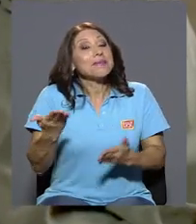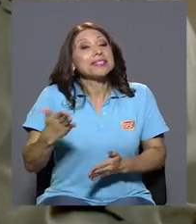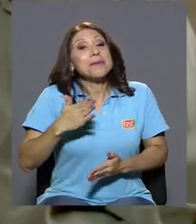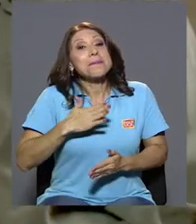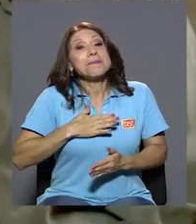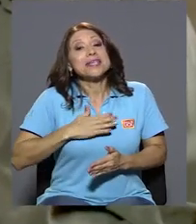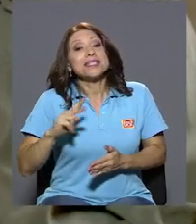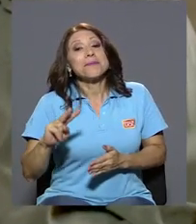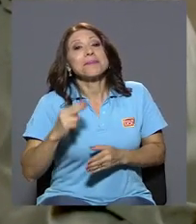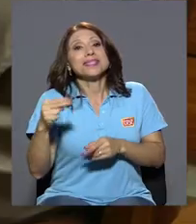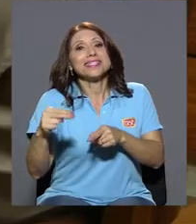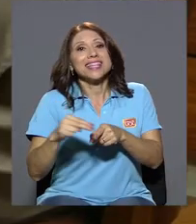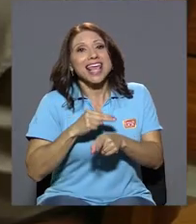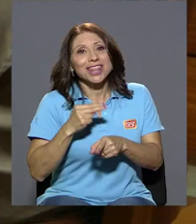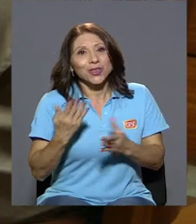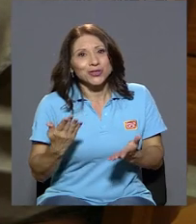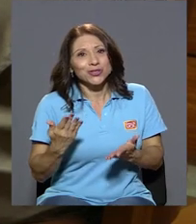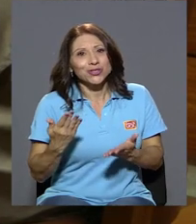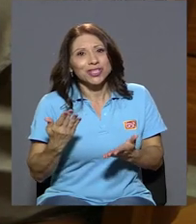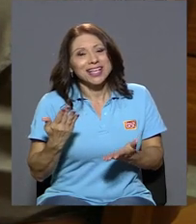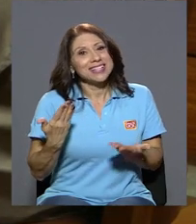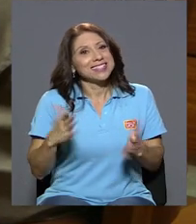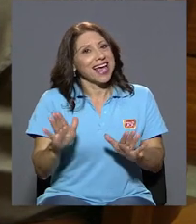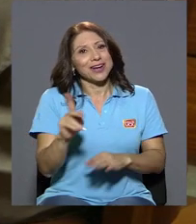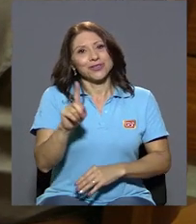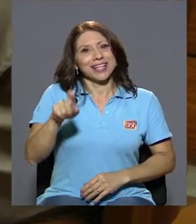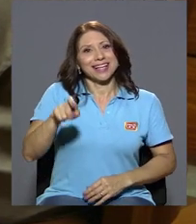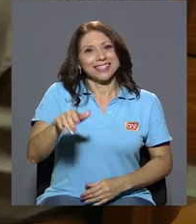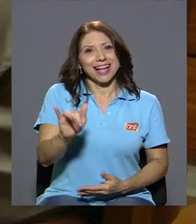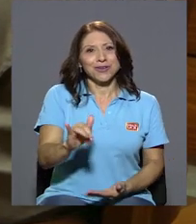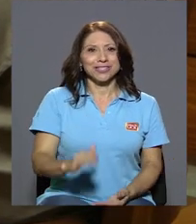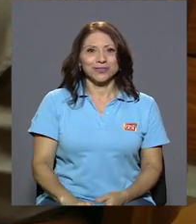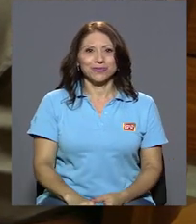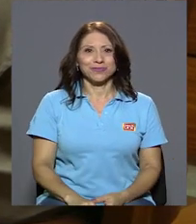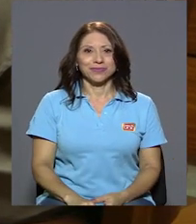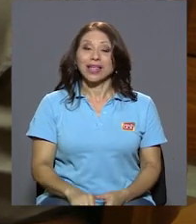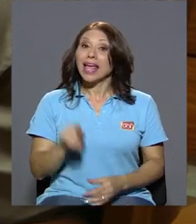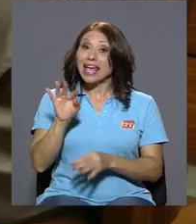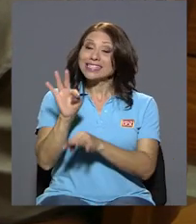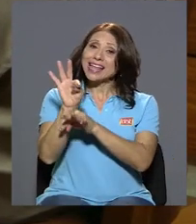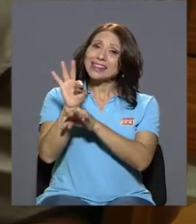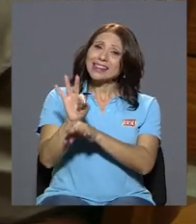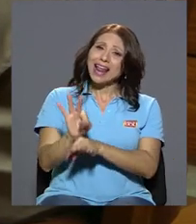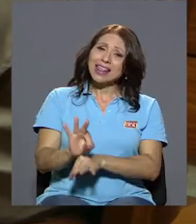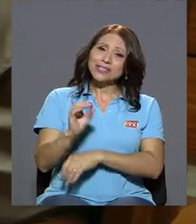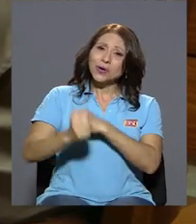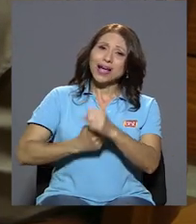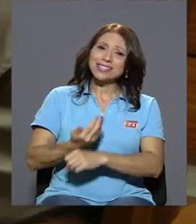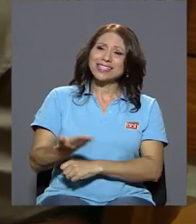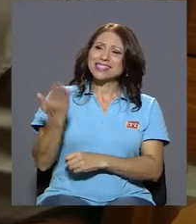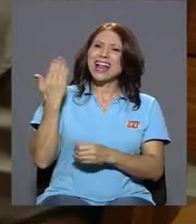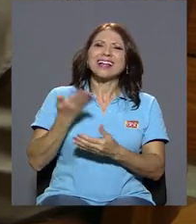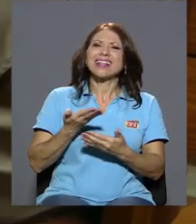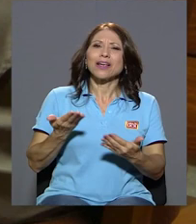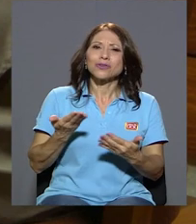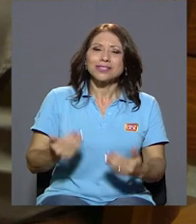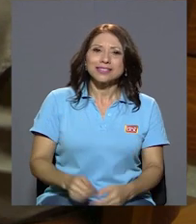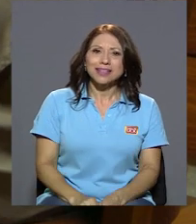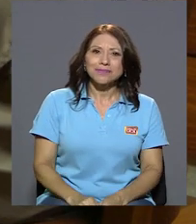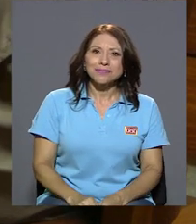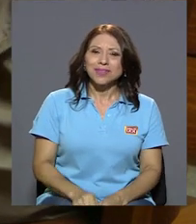bisnietos ya no ya no les sea necesario eso y esta tradición ancestral en qué